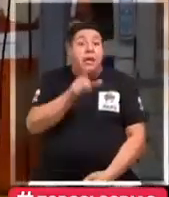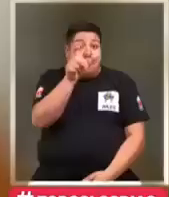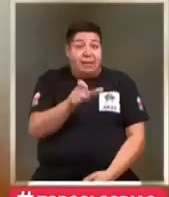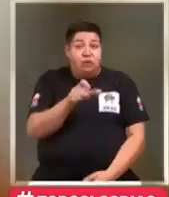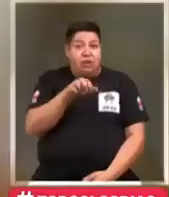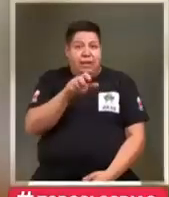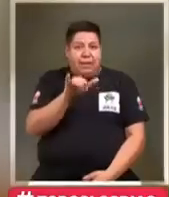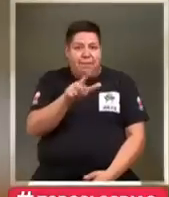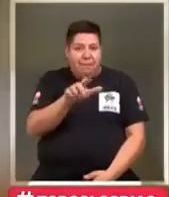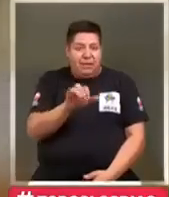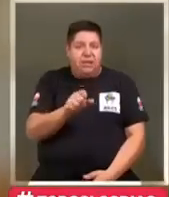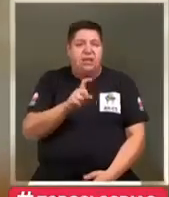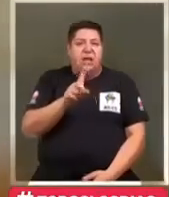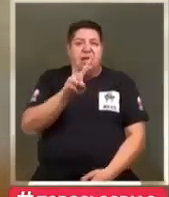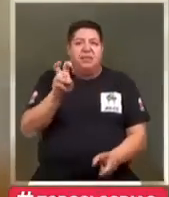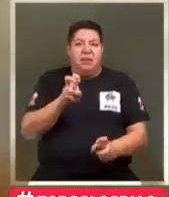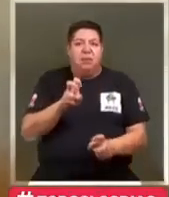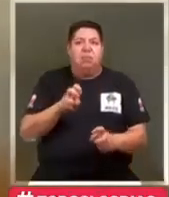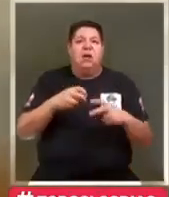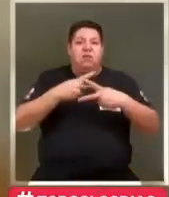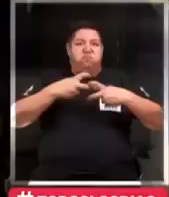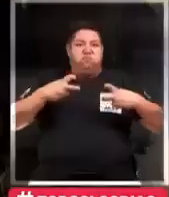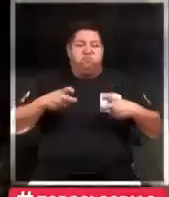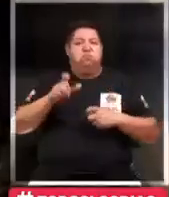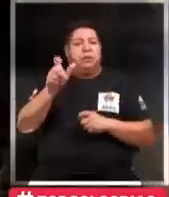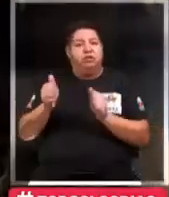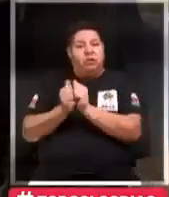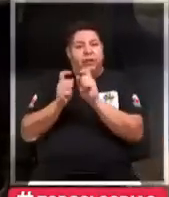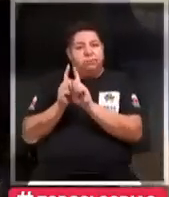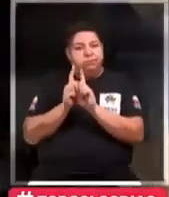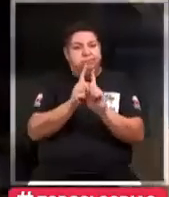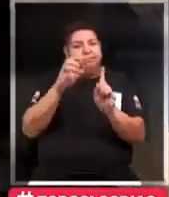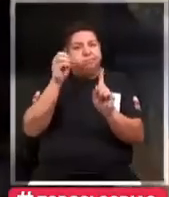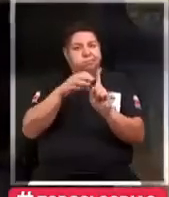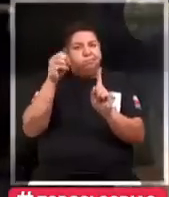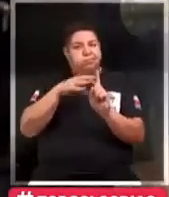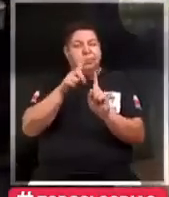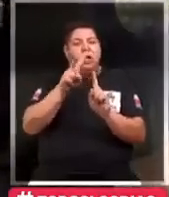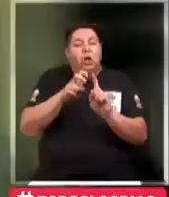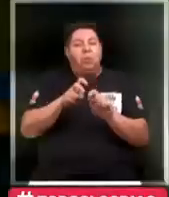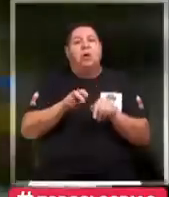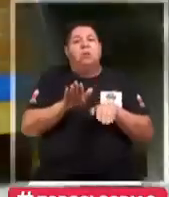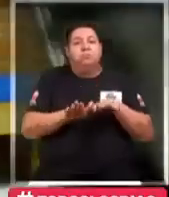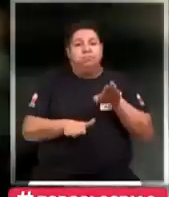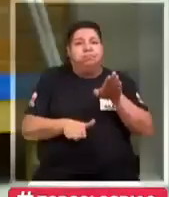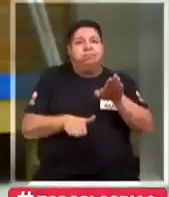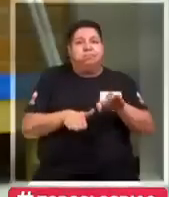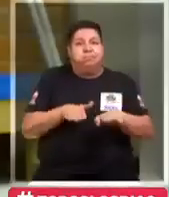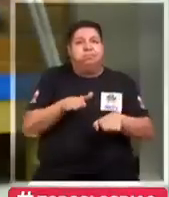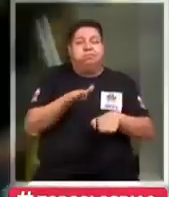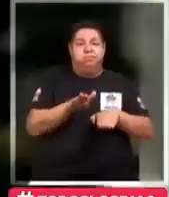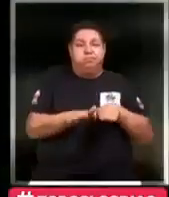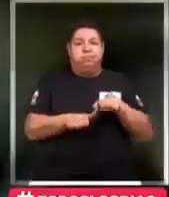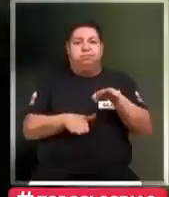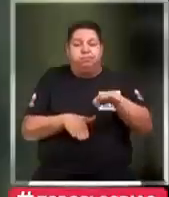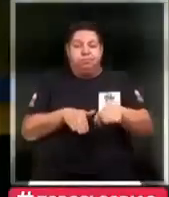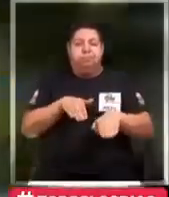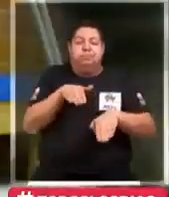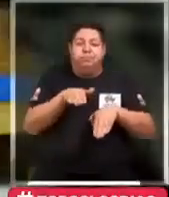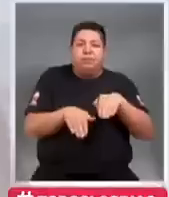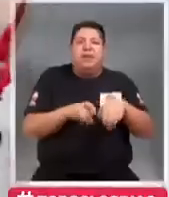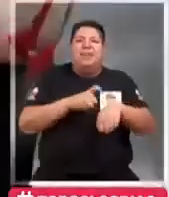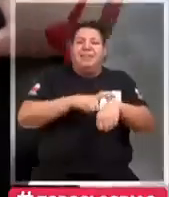estuvo 3 meses con Locoman, que les va enseñando a ellos a cómo empezar a retomar las marchas del poder caminar, con